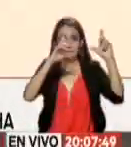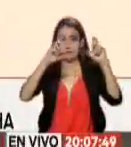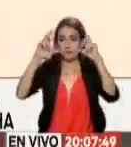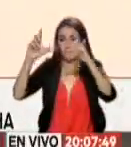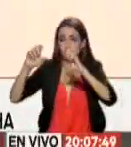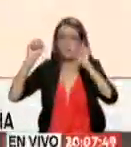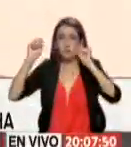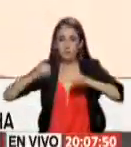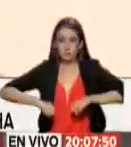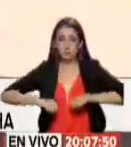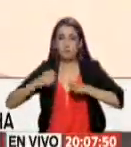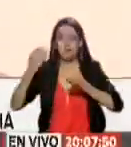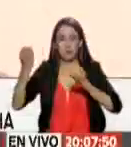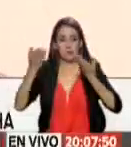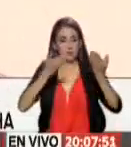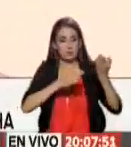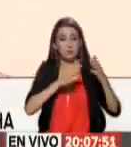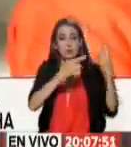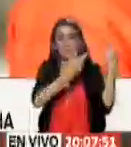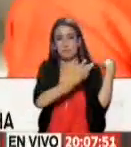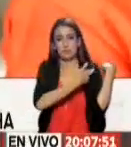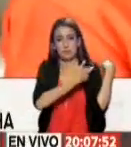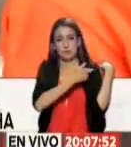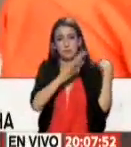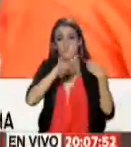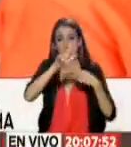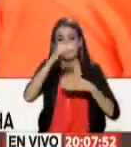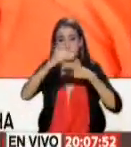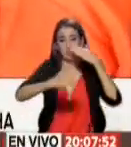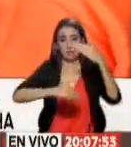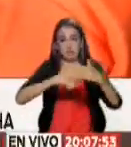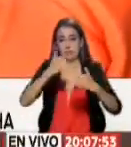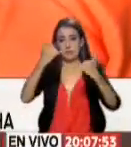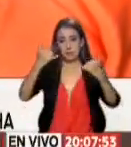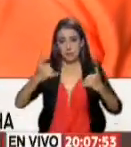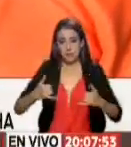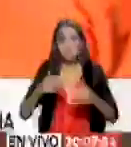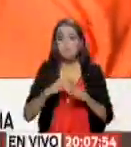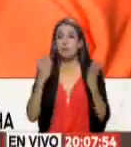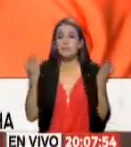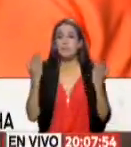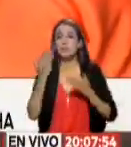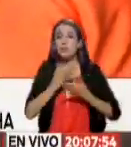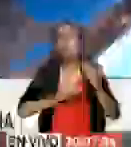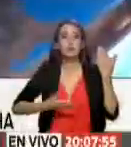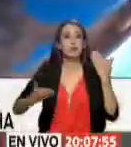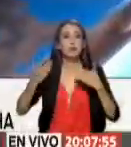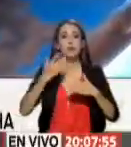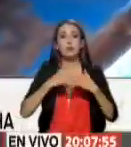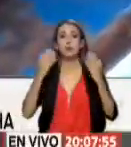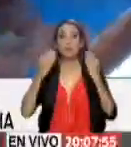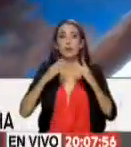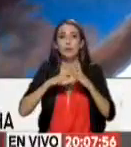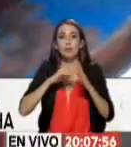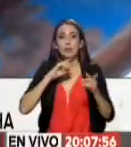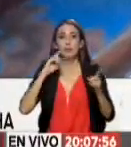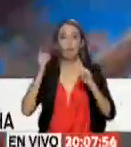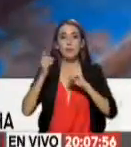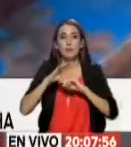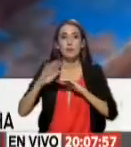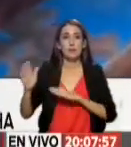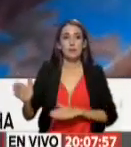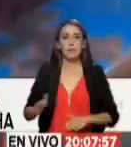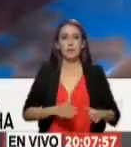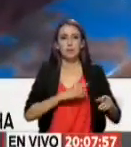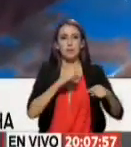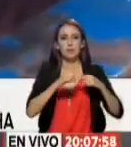podrían determinar el grado de responsabilidad de los 3 procesados en este caso. En la comparecencia, para rendir su versión, los implicados tuvieron